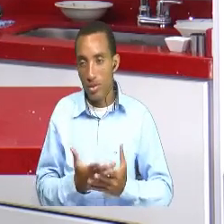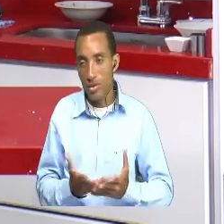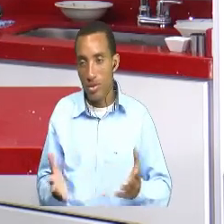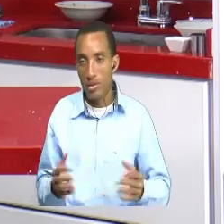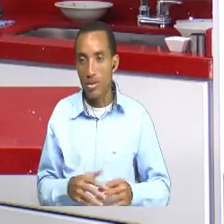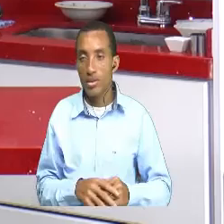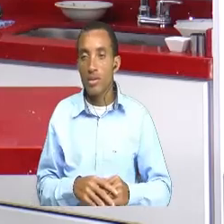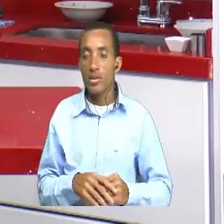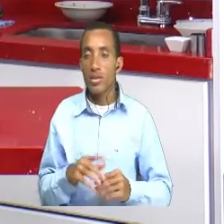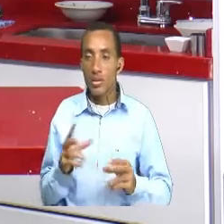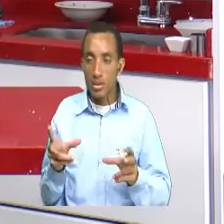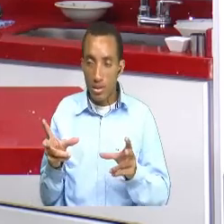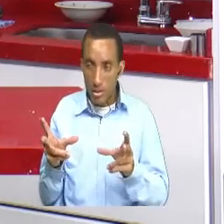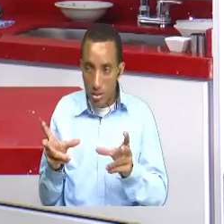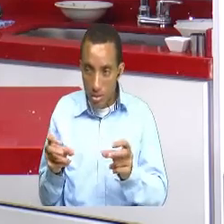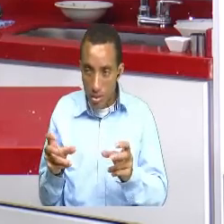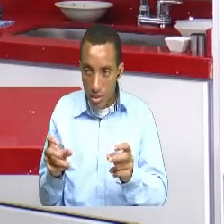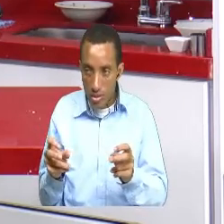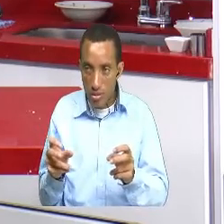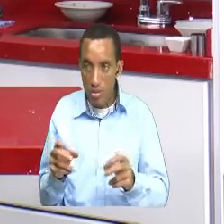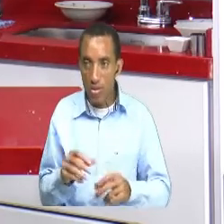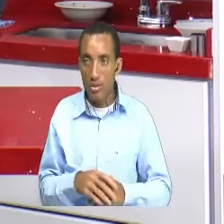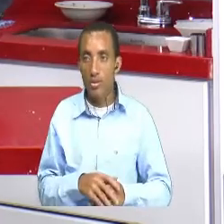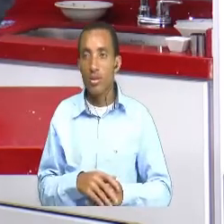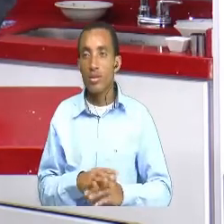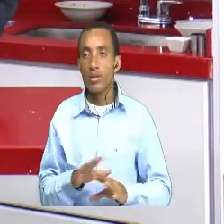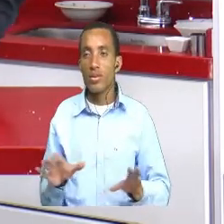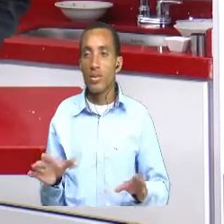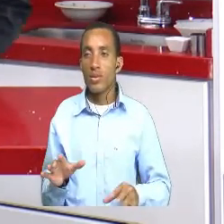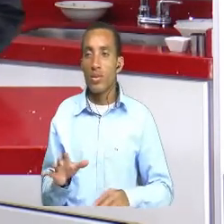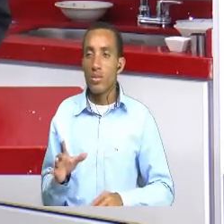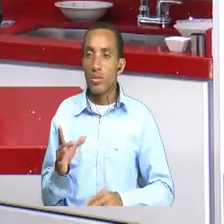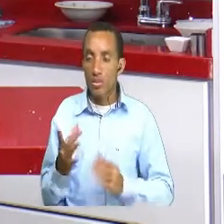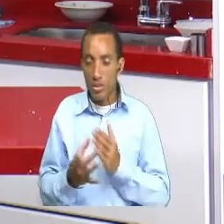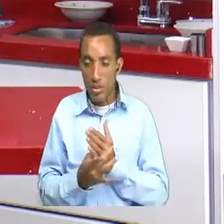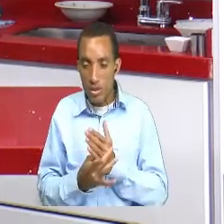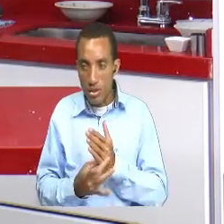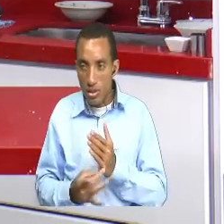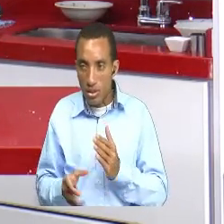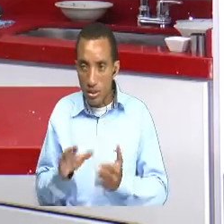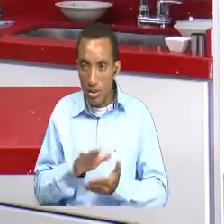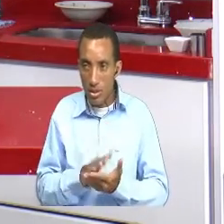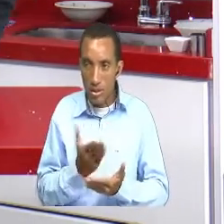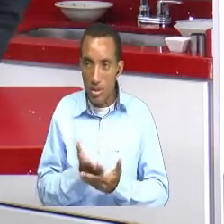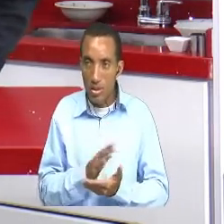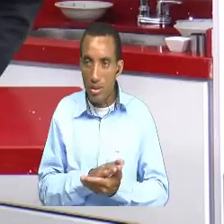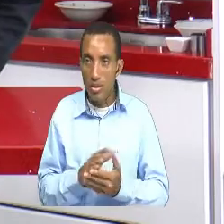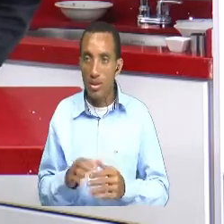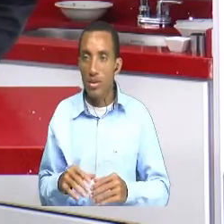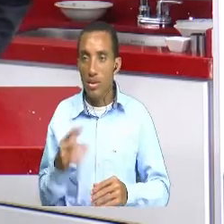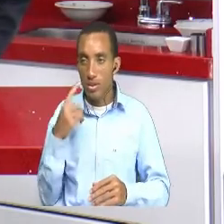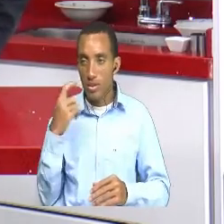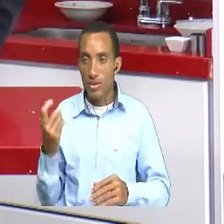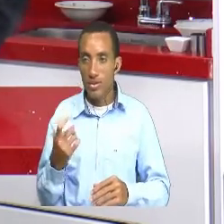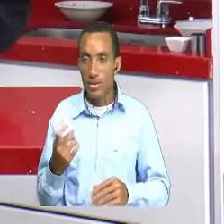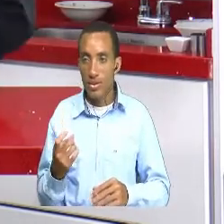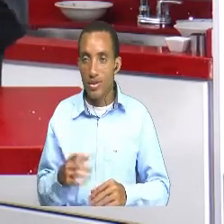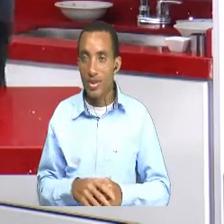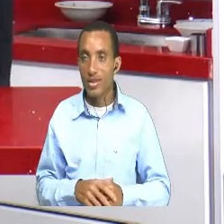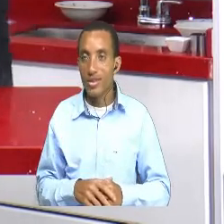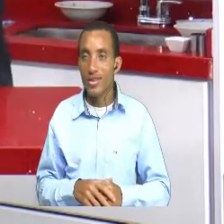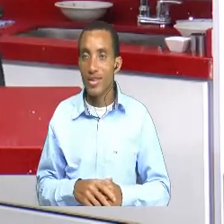fueron langostinos y nuestros mariscos y el poquito de grasa que llevó hasta el abonado y ahora con ir buscando o forzar permíteme